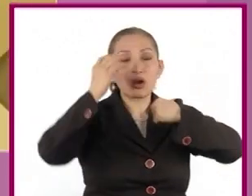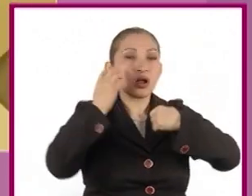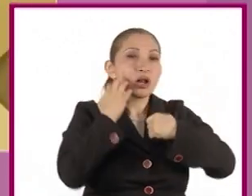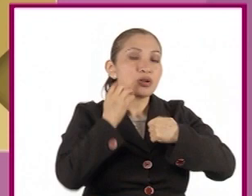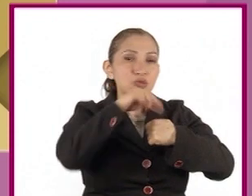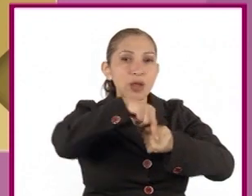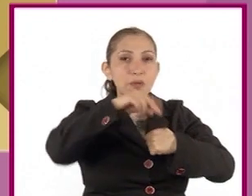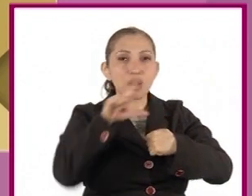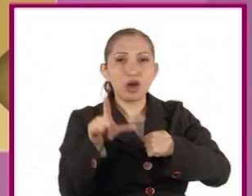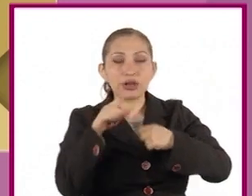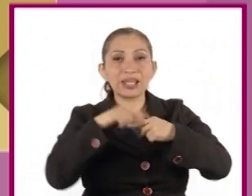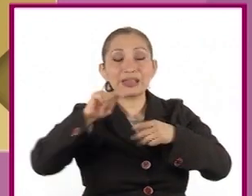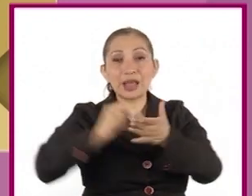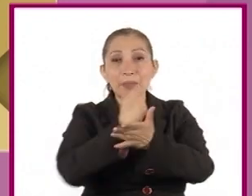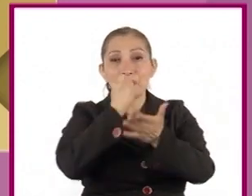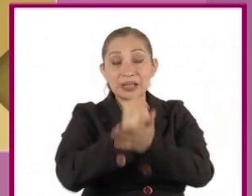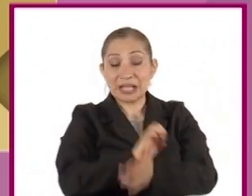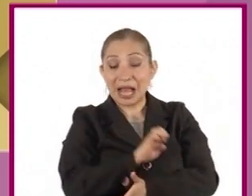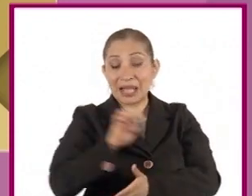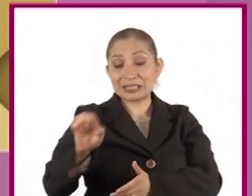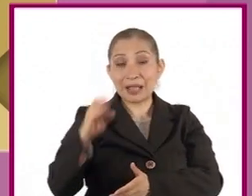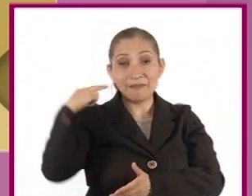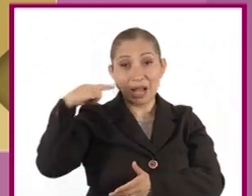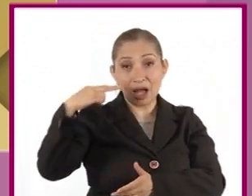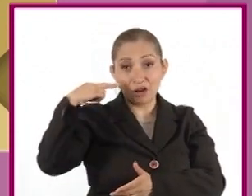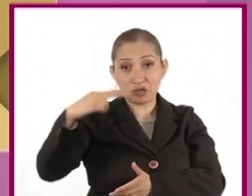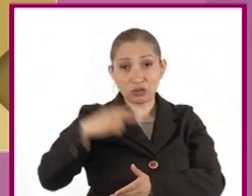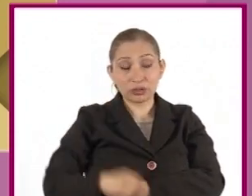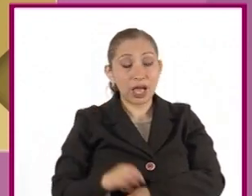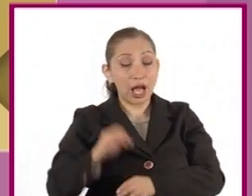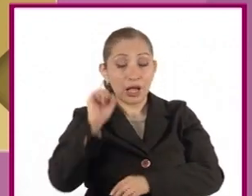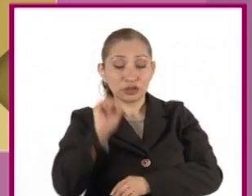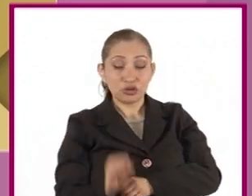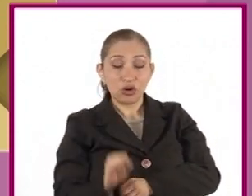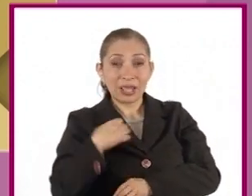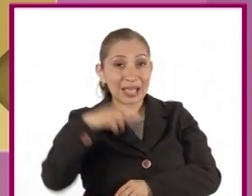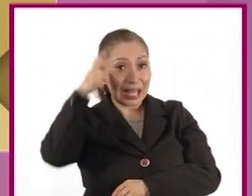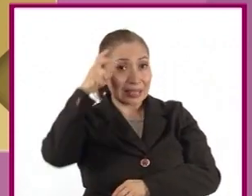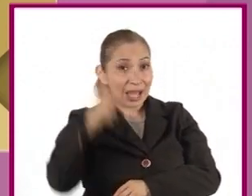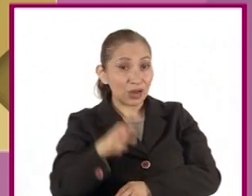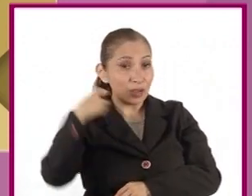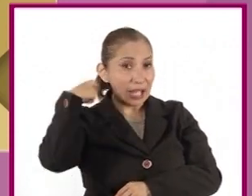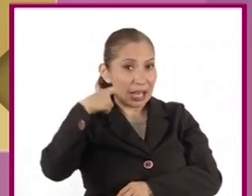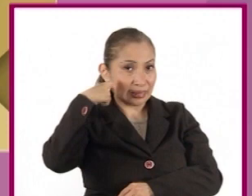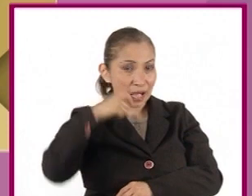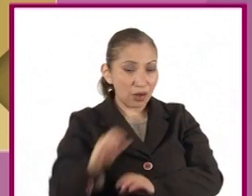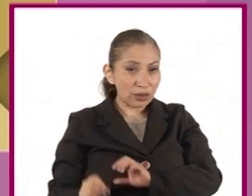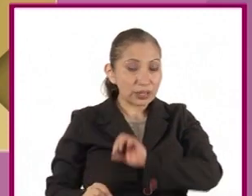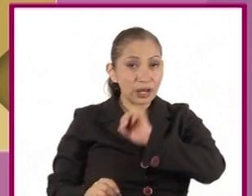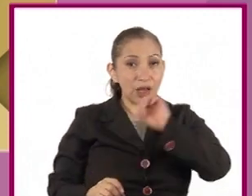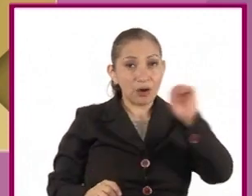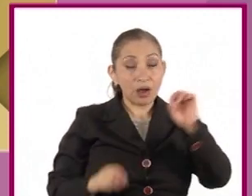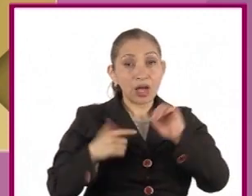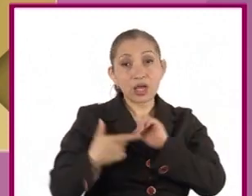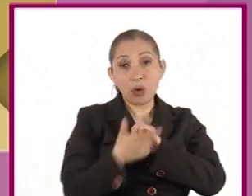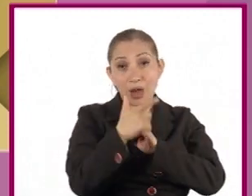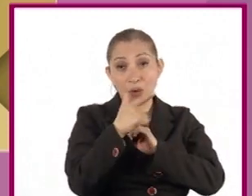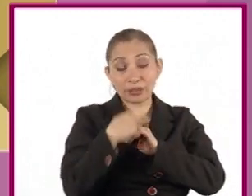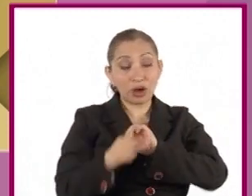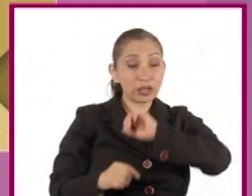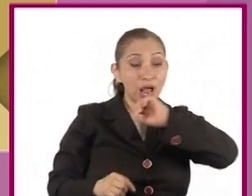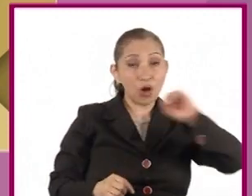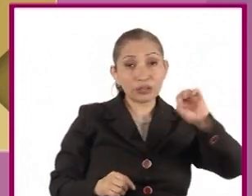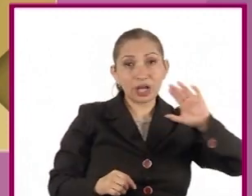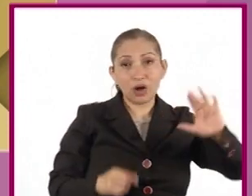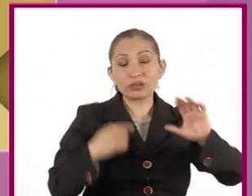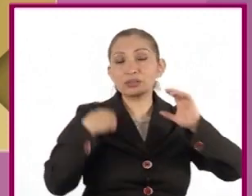León y Tamaulipas, al este con Veracruz, al sur con Hidalgo y Querétaro, y Guanajuato, y al